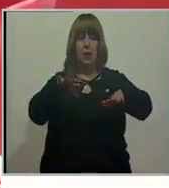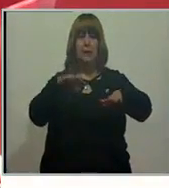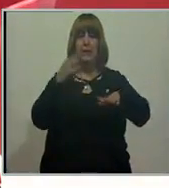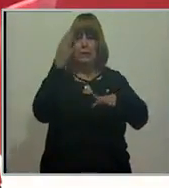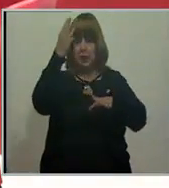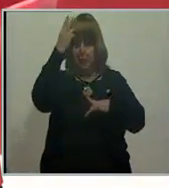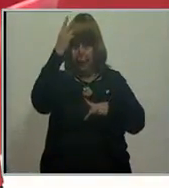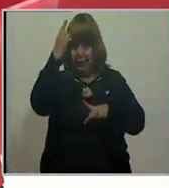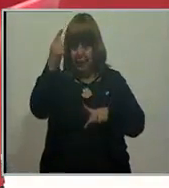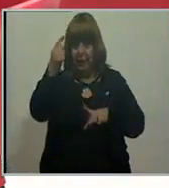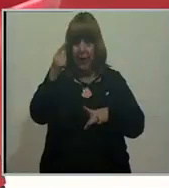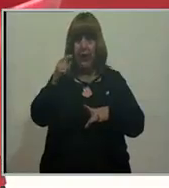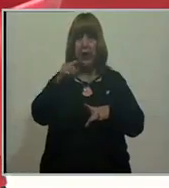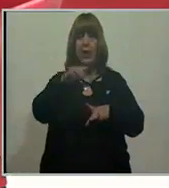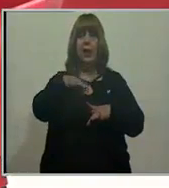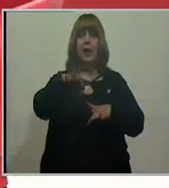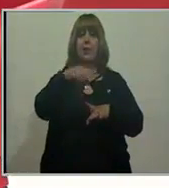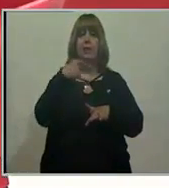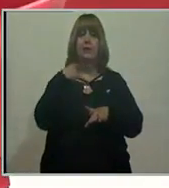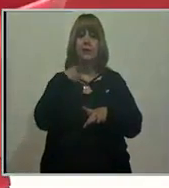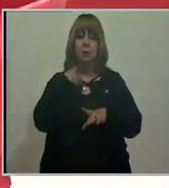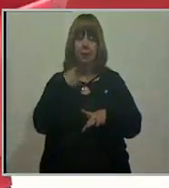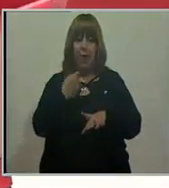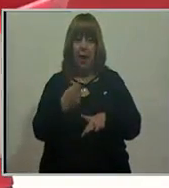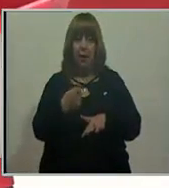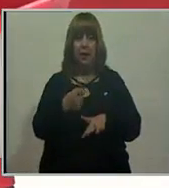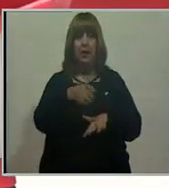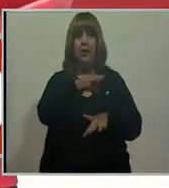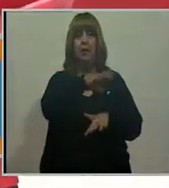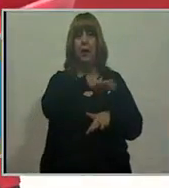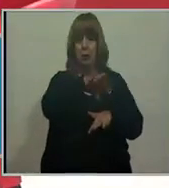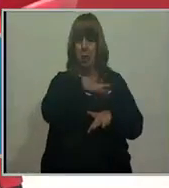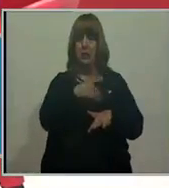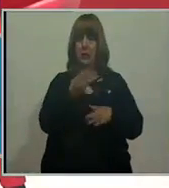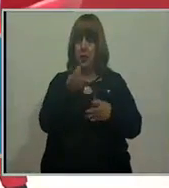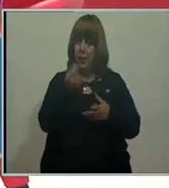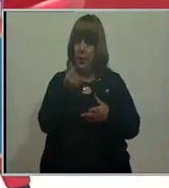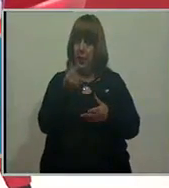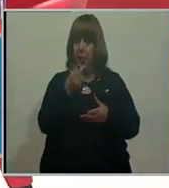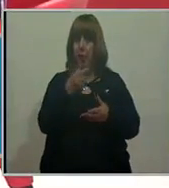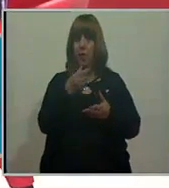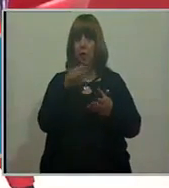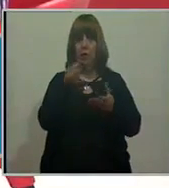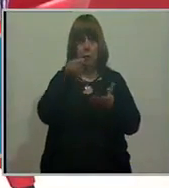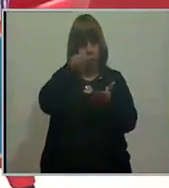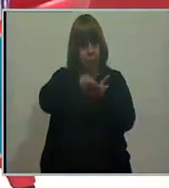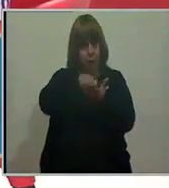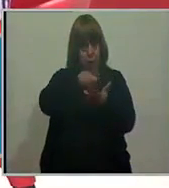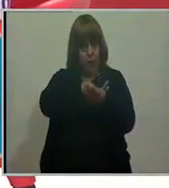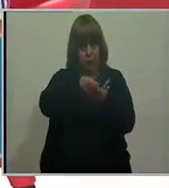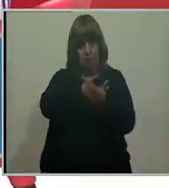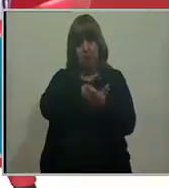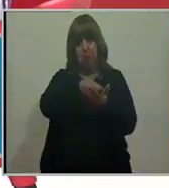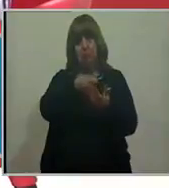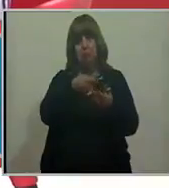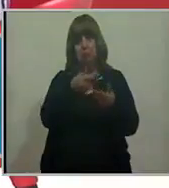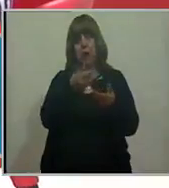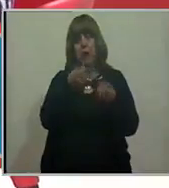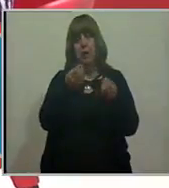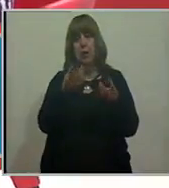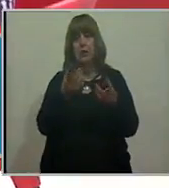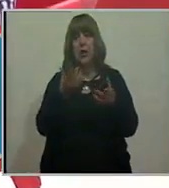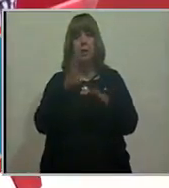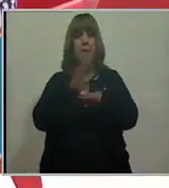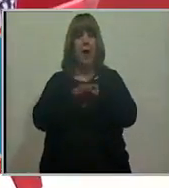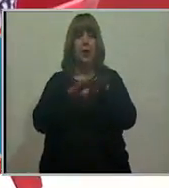mandaron la licitación, sí, para eso. Exacto. Se invierte muchísimo dinero en esto. Sí. Pero las manos anónimas de siempre, aquellas manos imbéciles, como yo